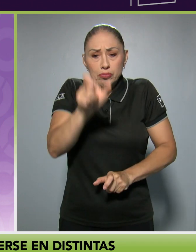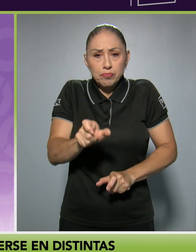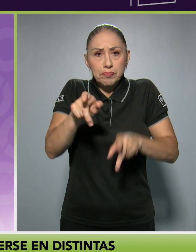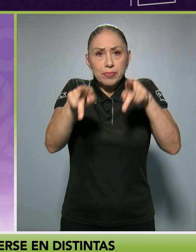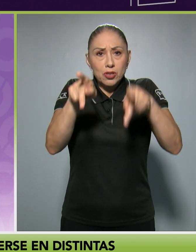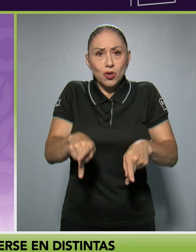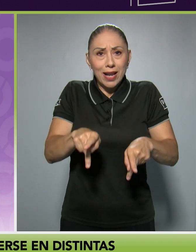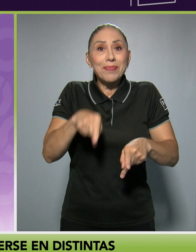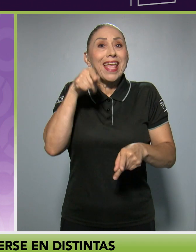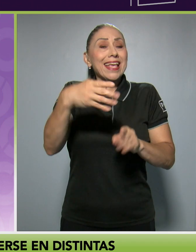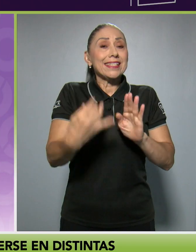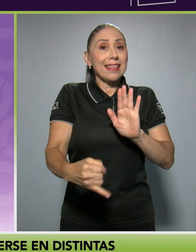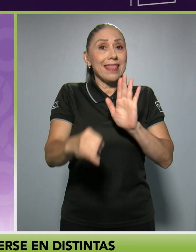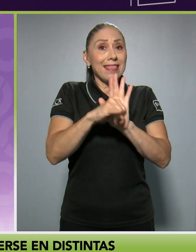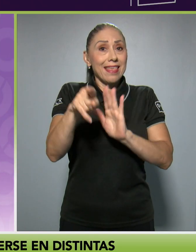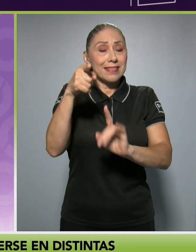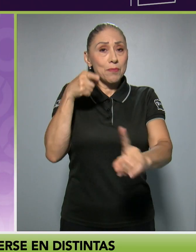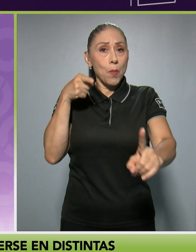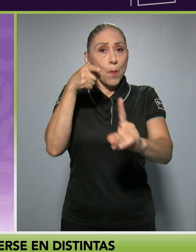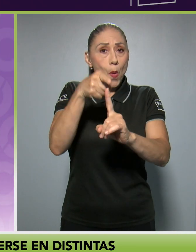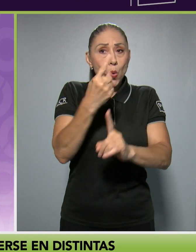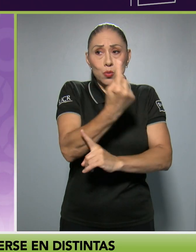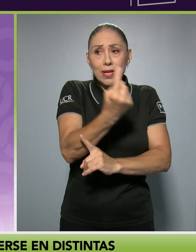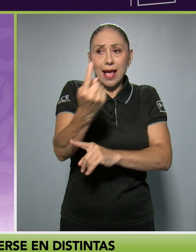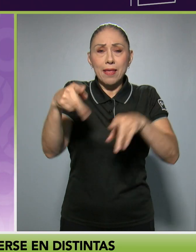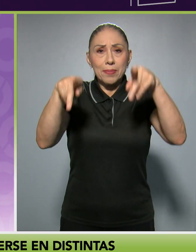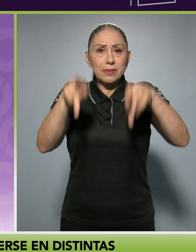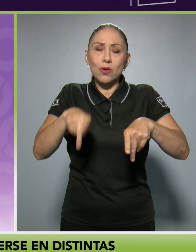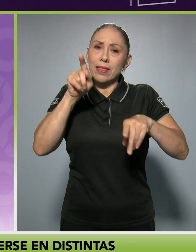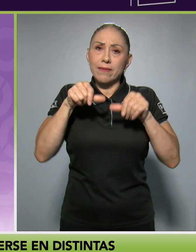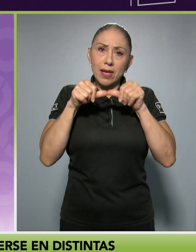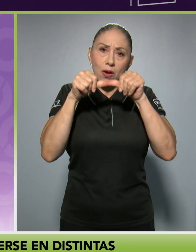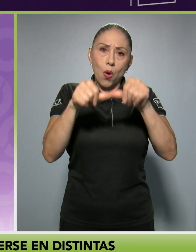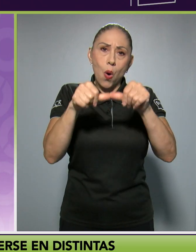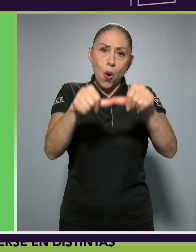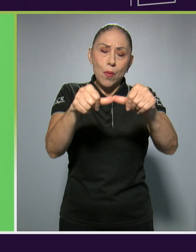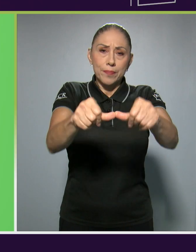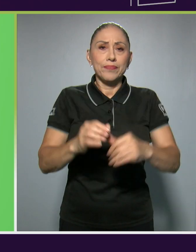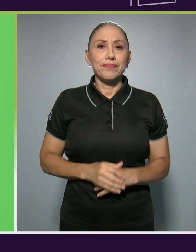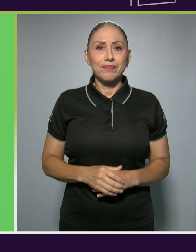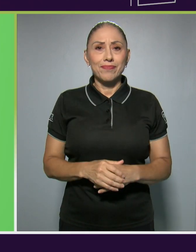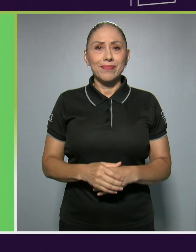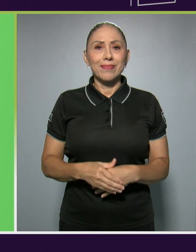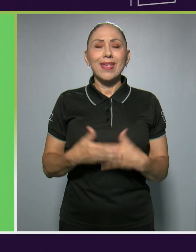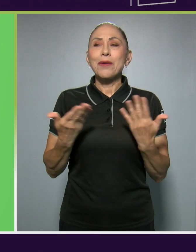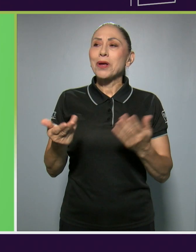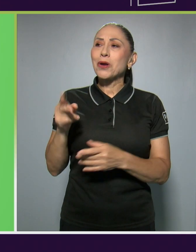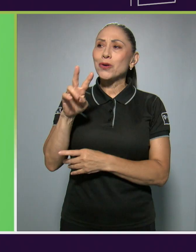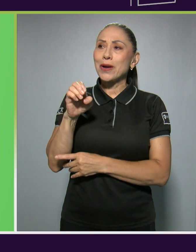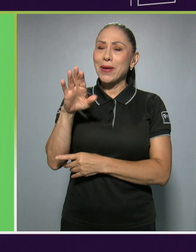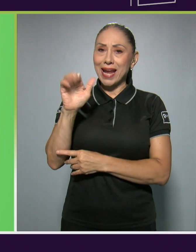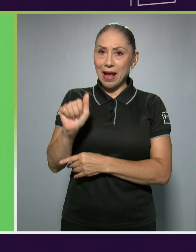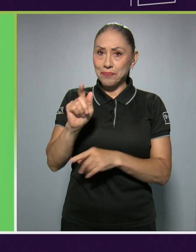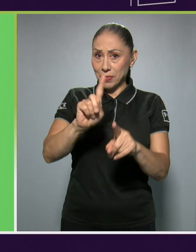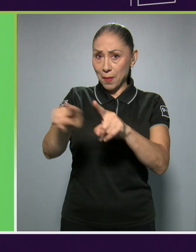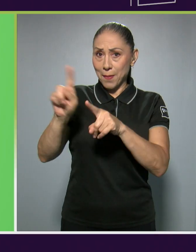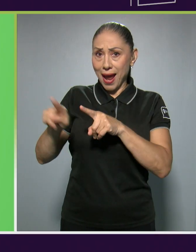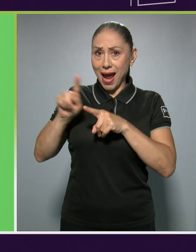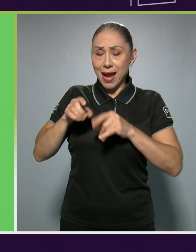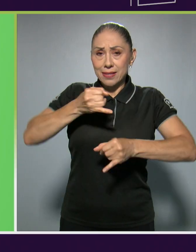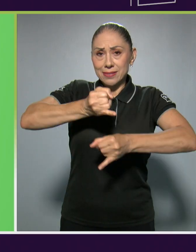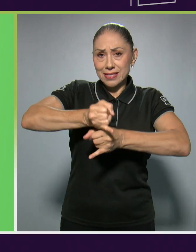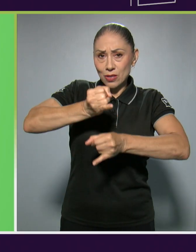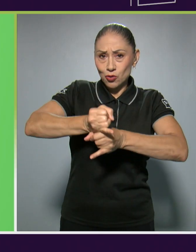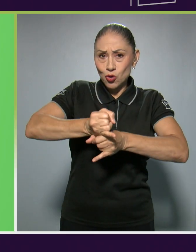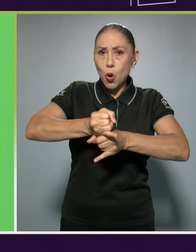propósito de cada persona, pues es lo que se tiene que mantener. Y bueno, Rebeca, varias instituciones y